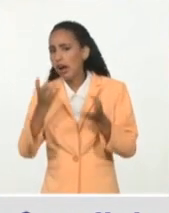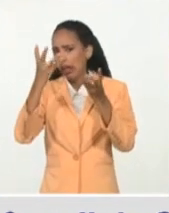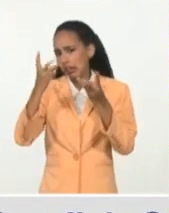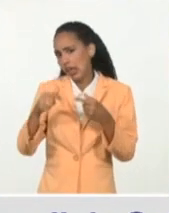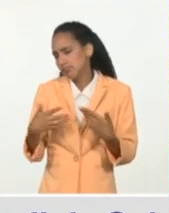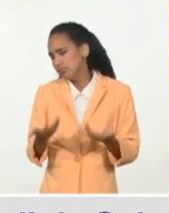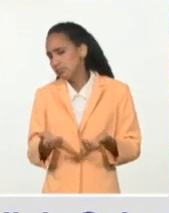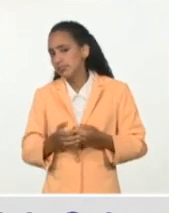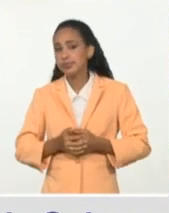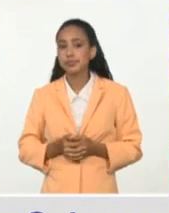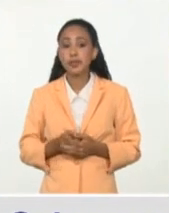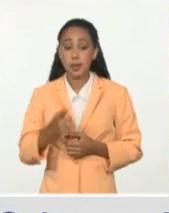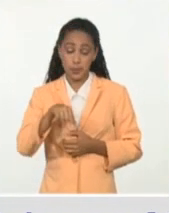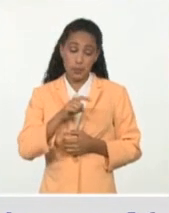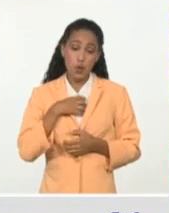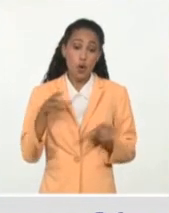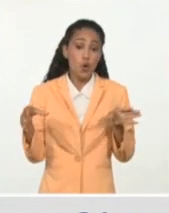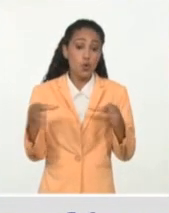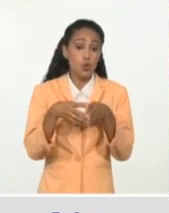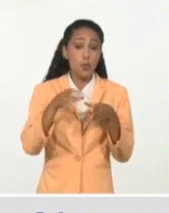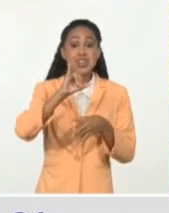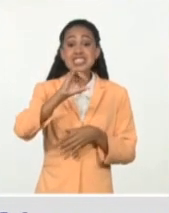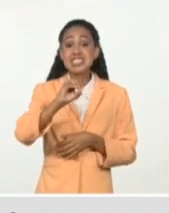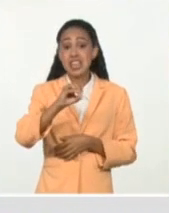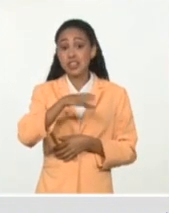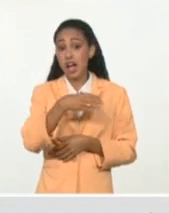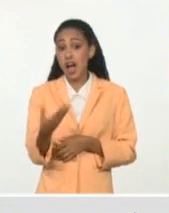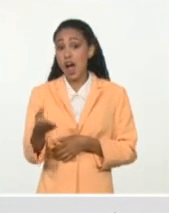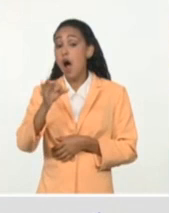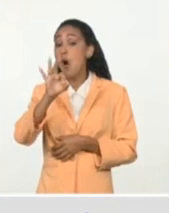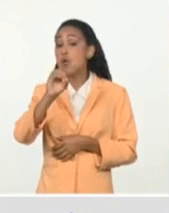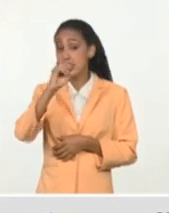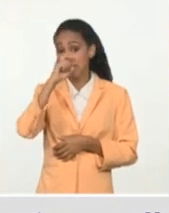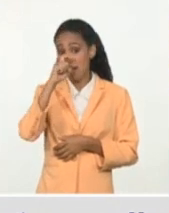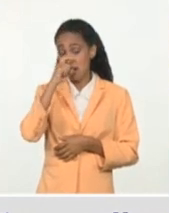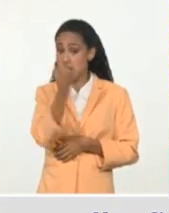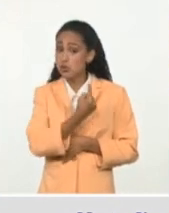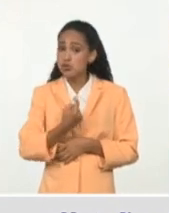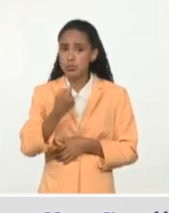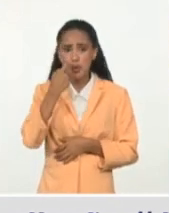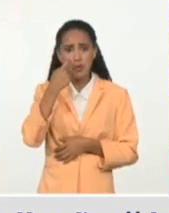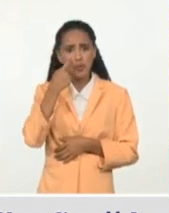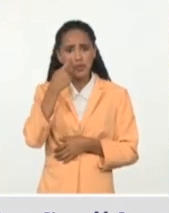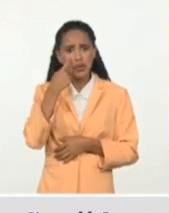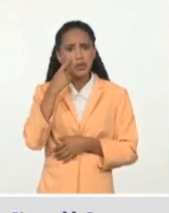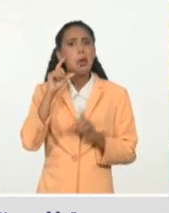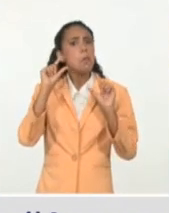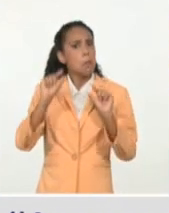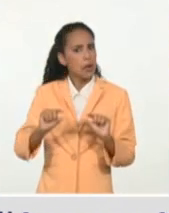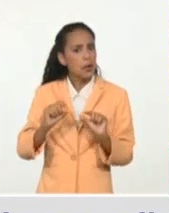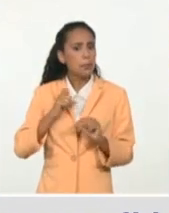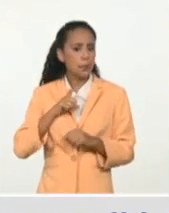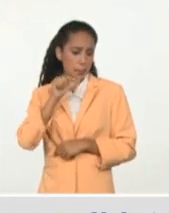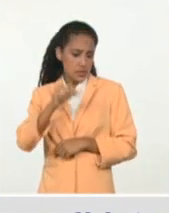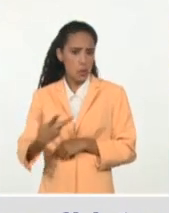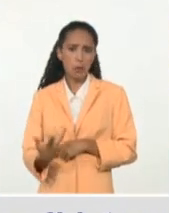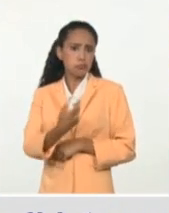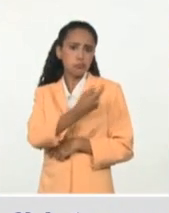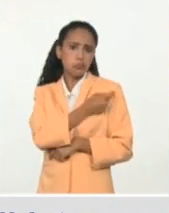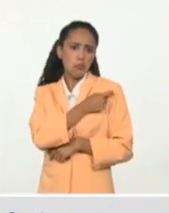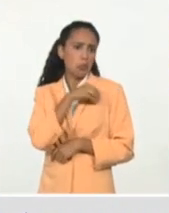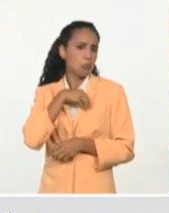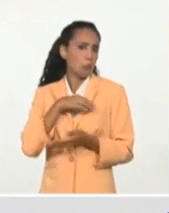grupo de 60-80 años de edad del fase 2A, hemos encontrado incluso mucho menos eventos adversos que en los grupos